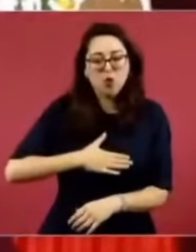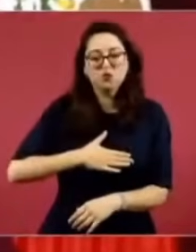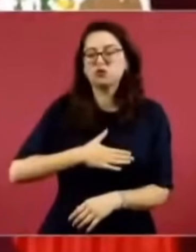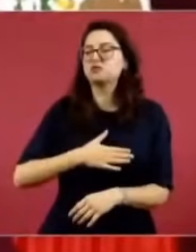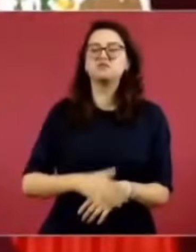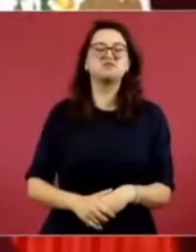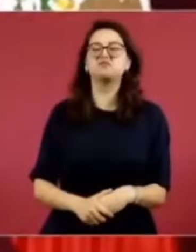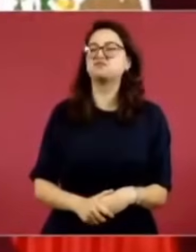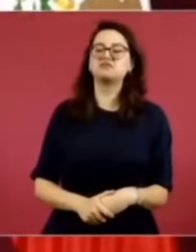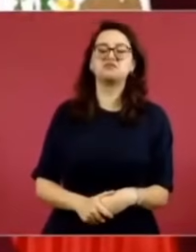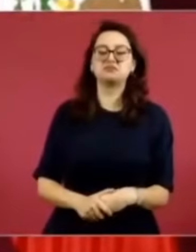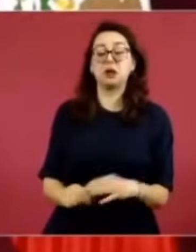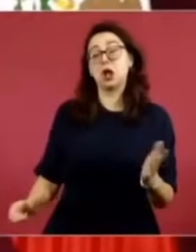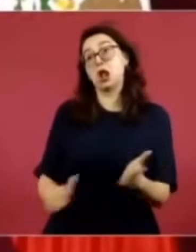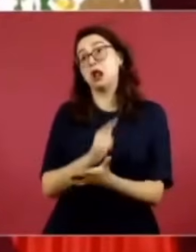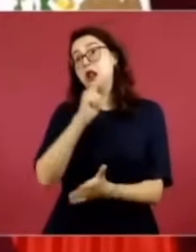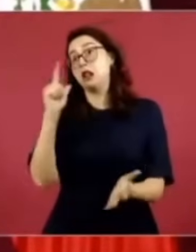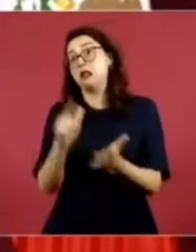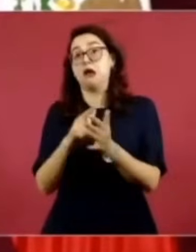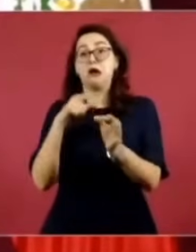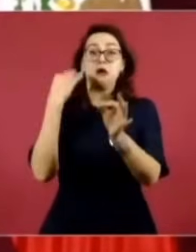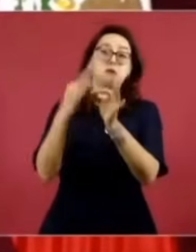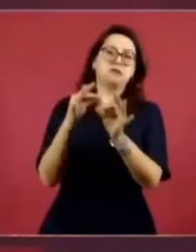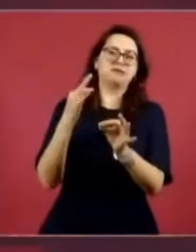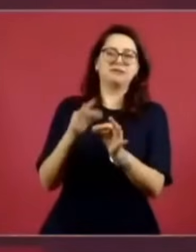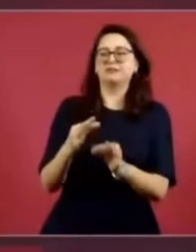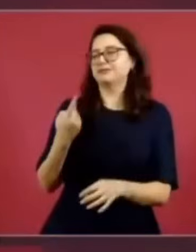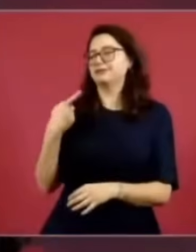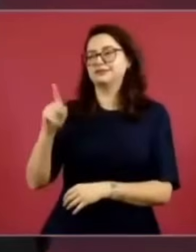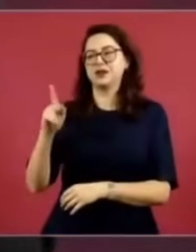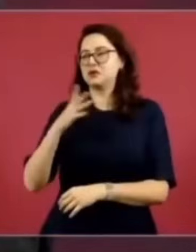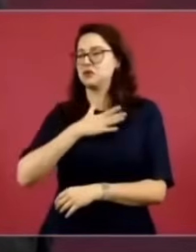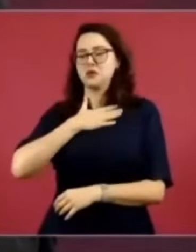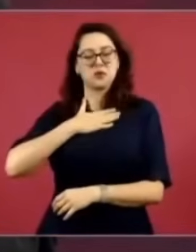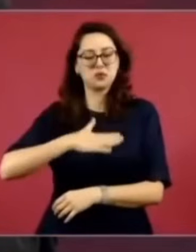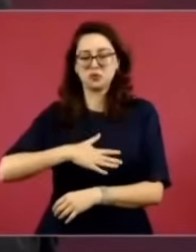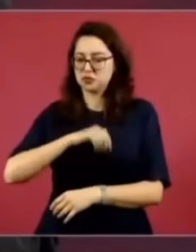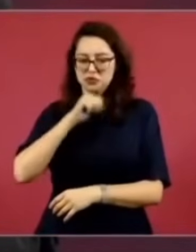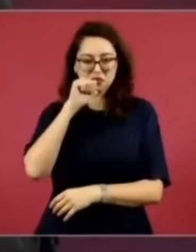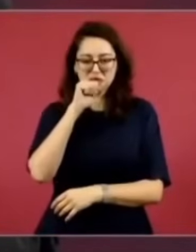distantes de la impartición de justicia.